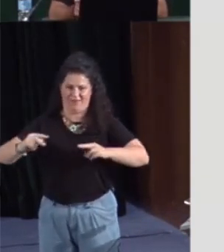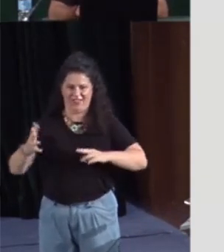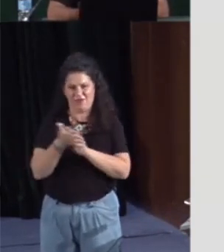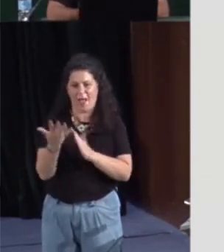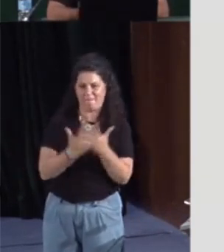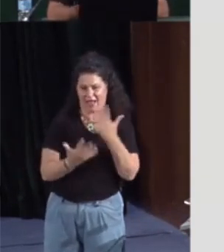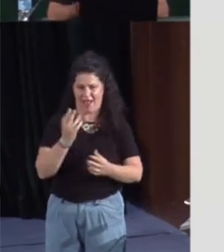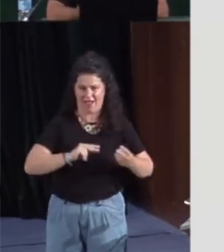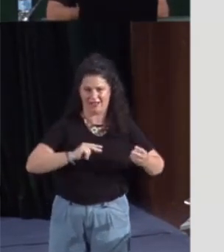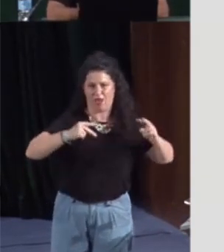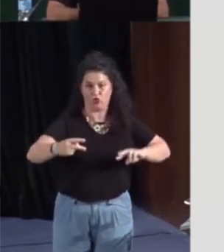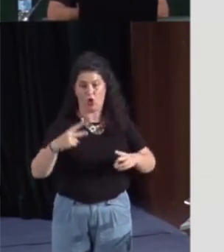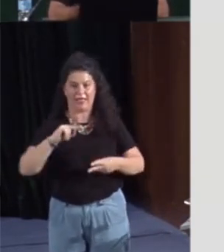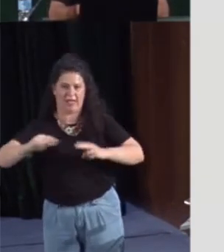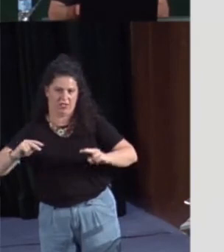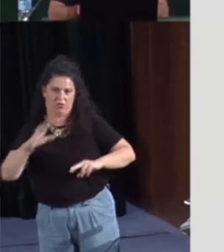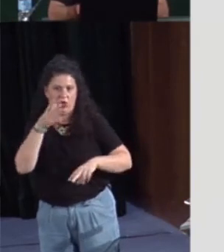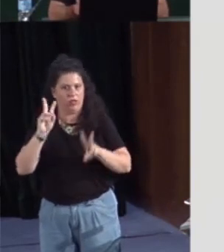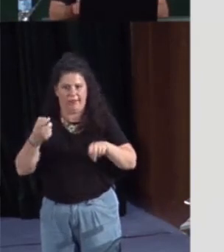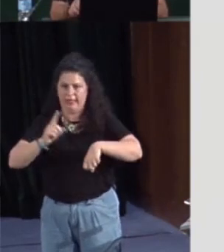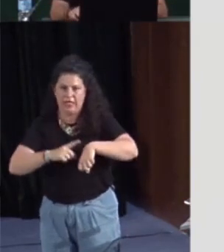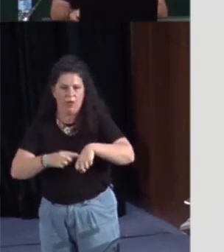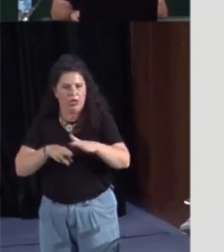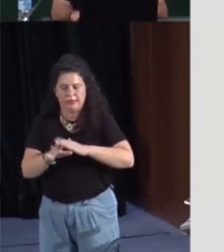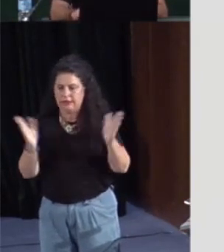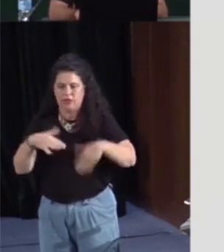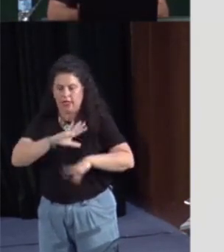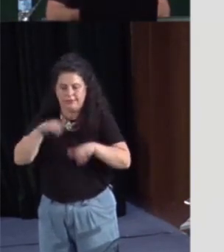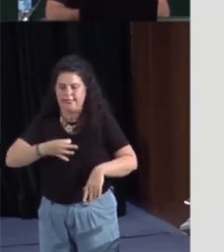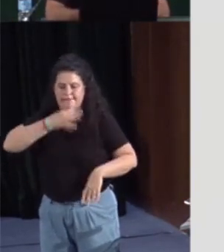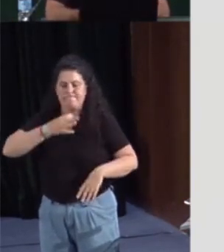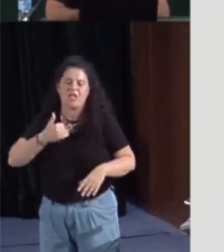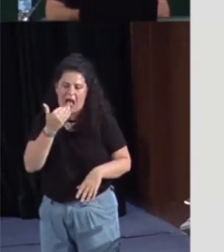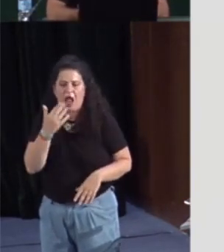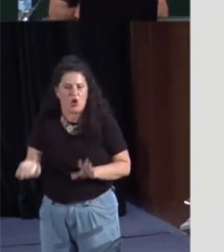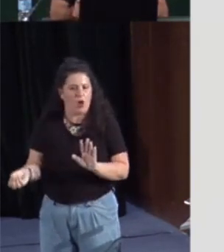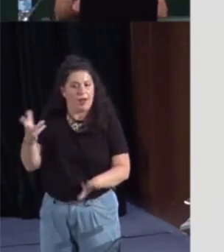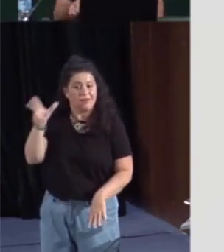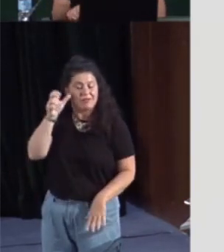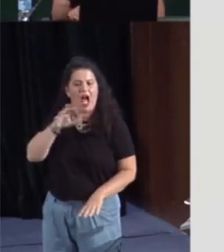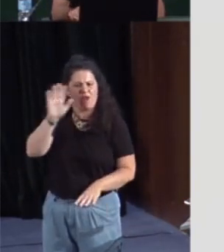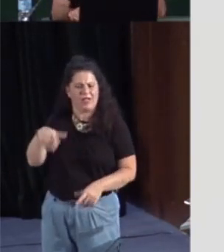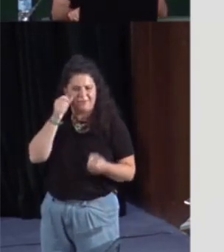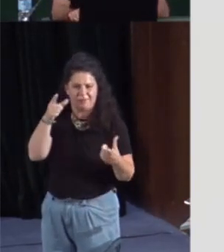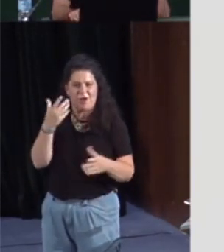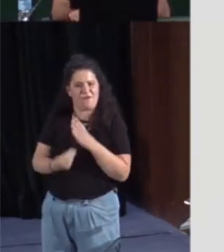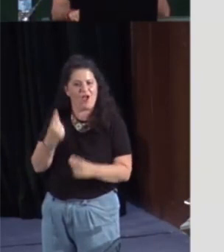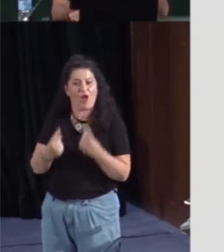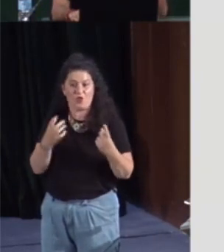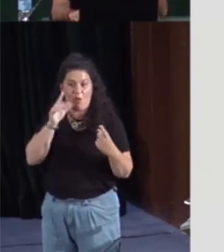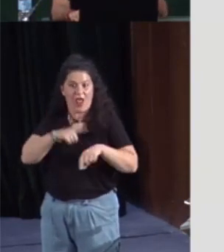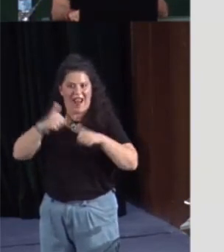Pero es lógico también por esa falta de tiempo, por esa falta de recursos tecnológicos. Las dificultades que nos dijo, pues el